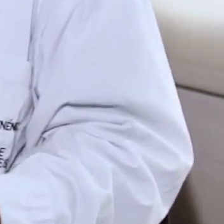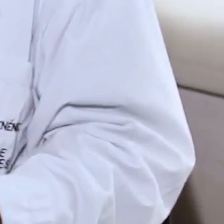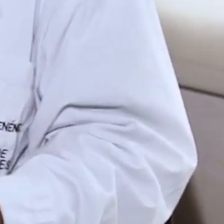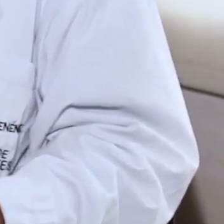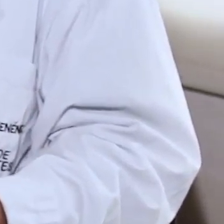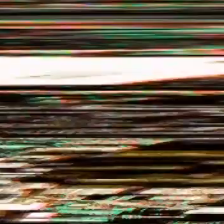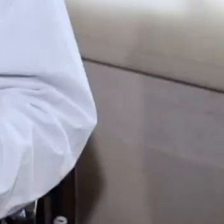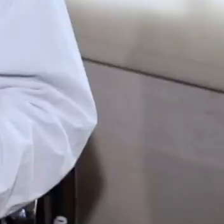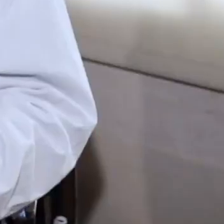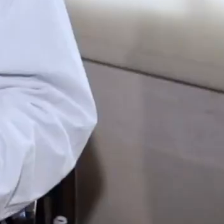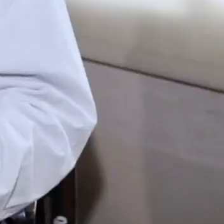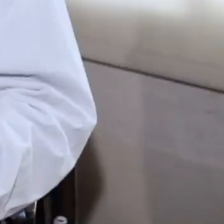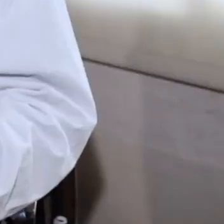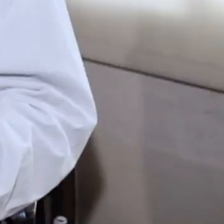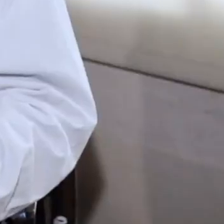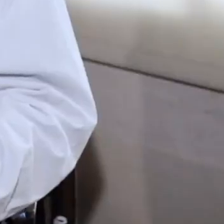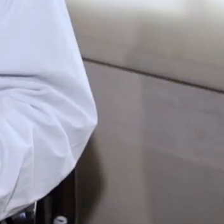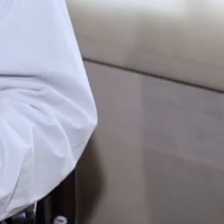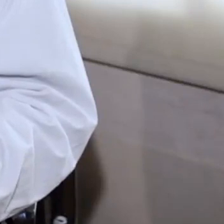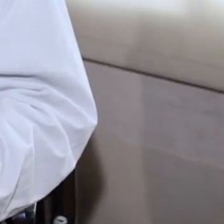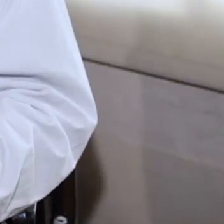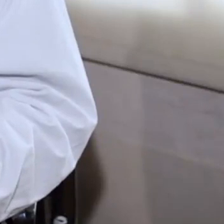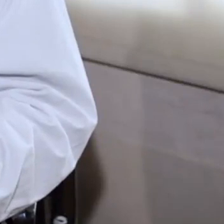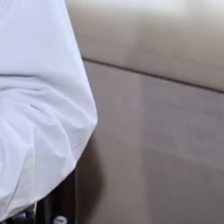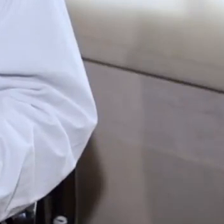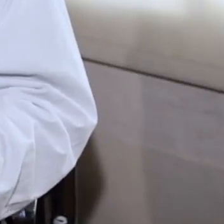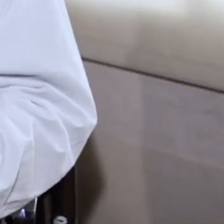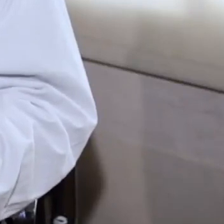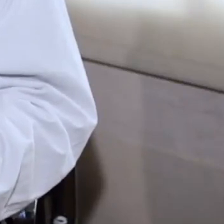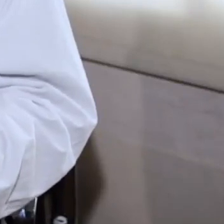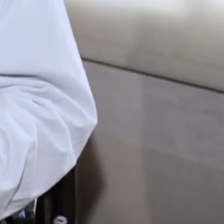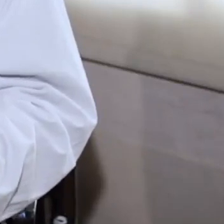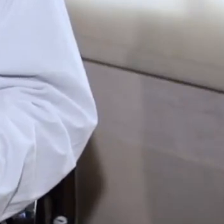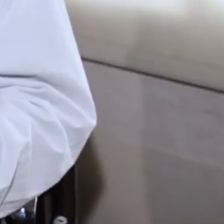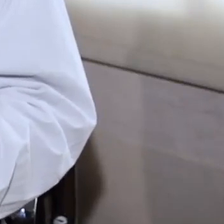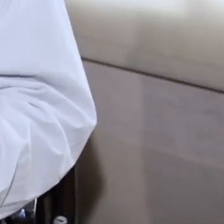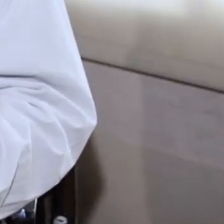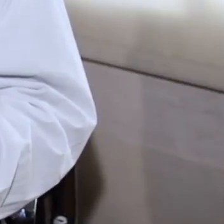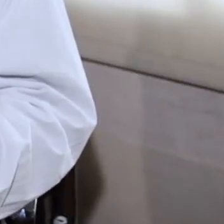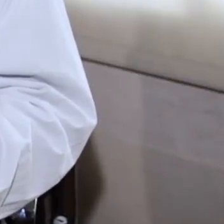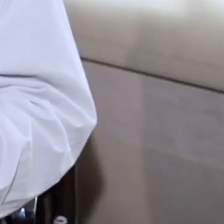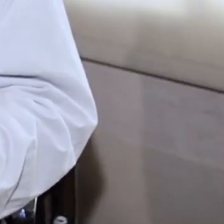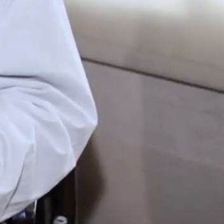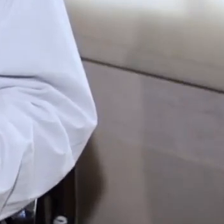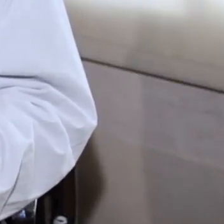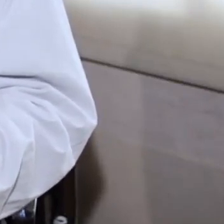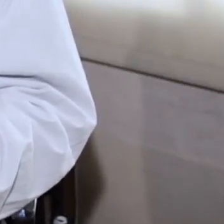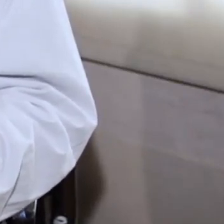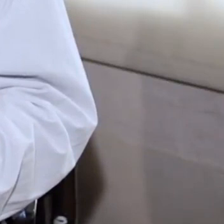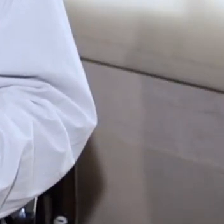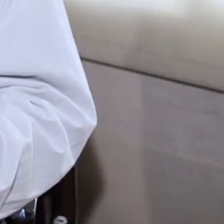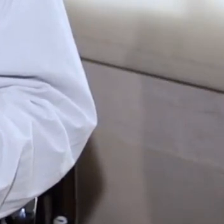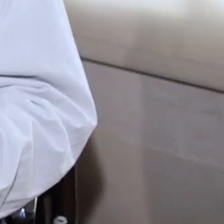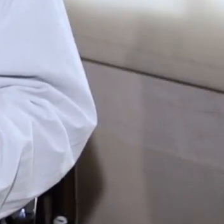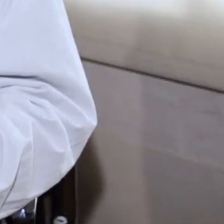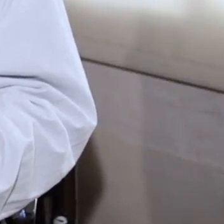de 50 años. Su objetivo primordial fue asistir a toda la población brindando la